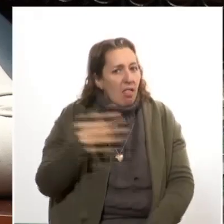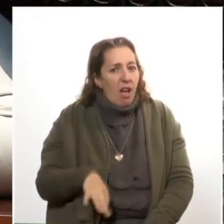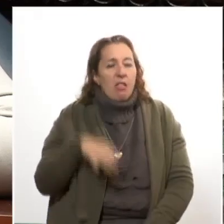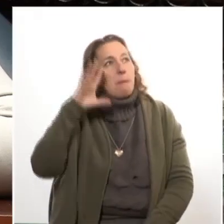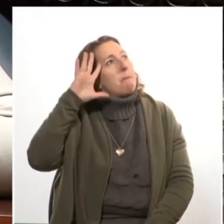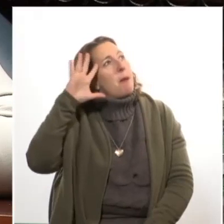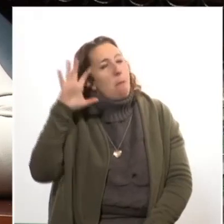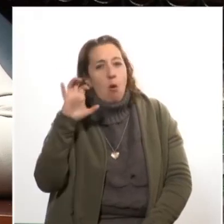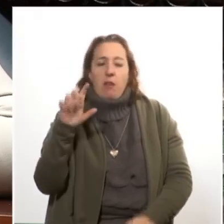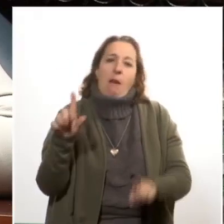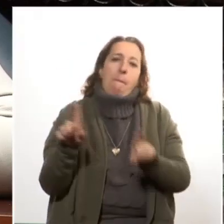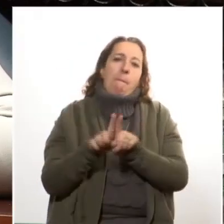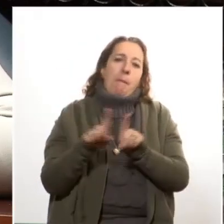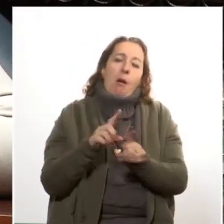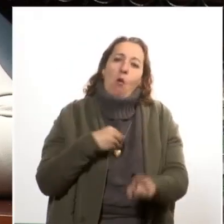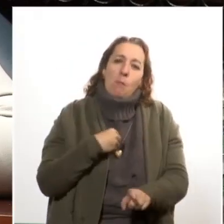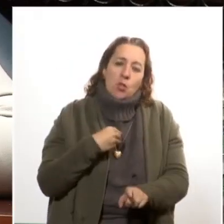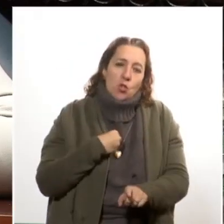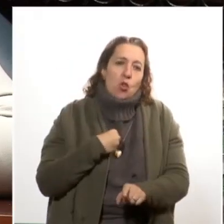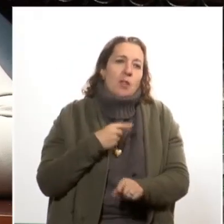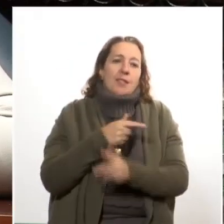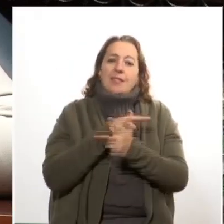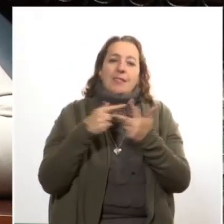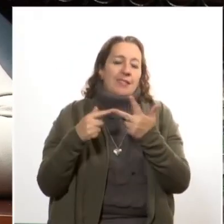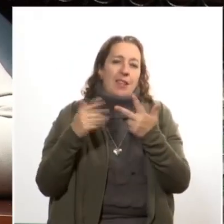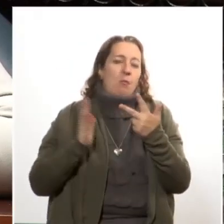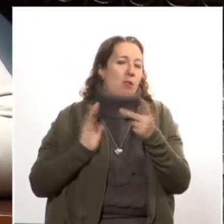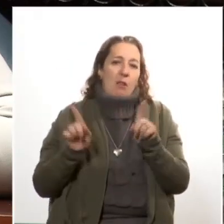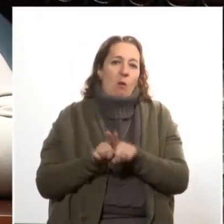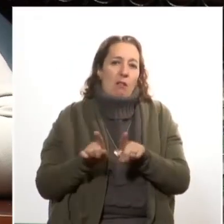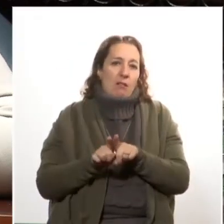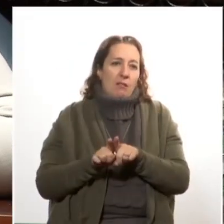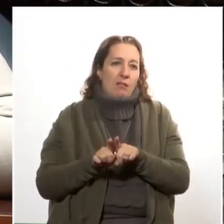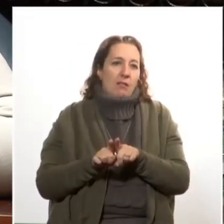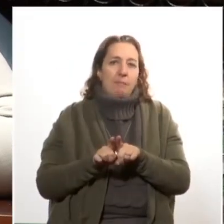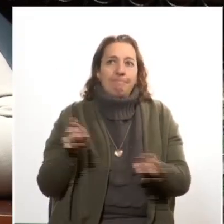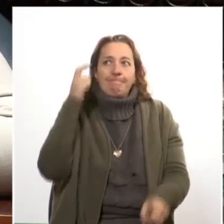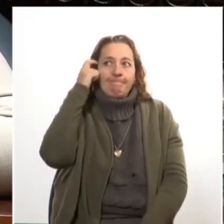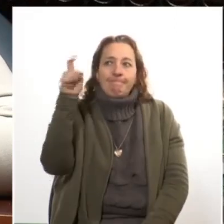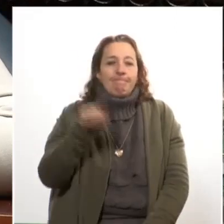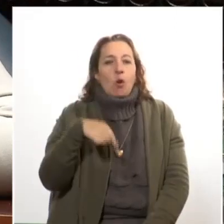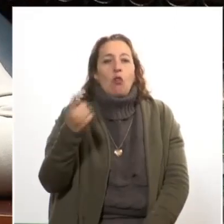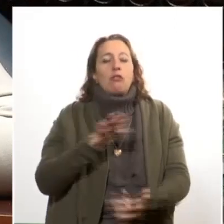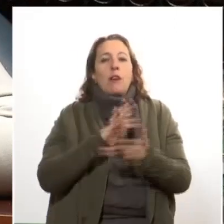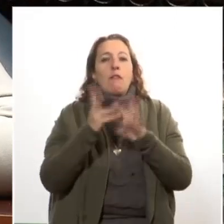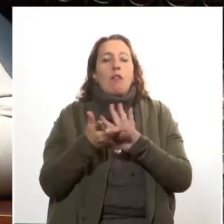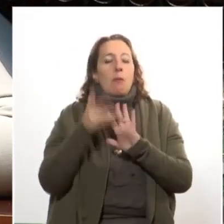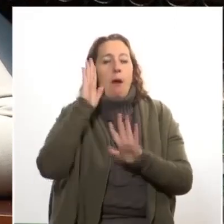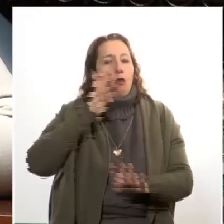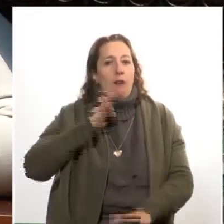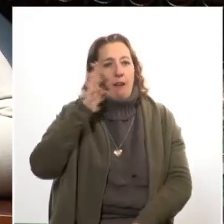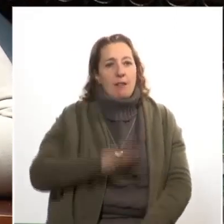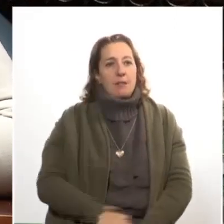mismas convicciones que anidaron a estas 3 mujeres. No se nos ocurre otra forma de